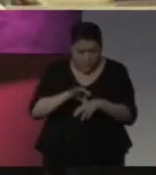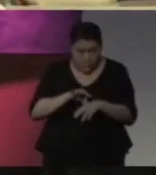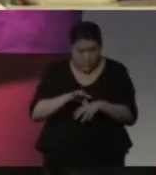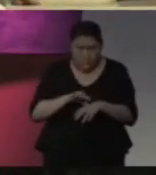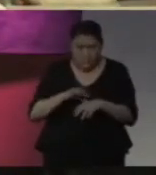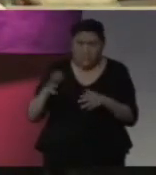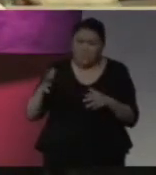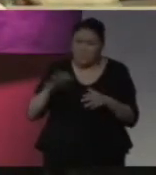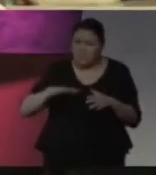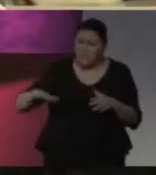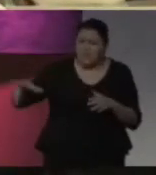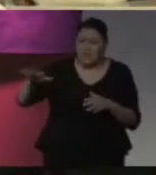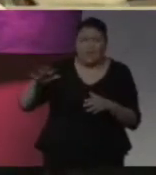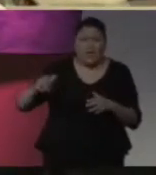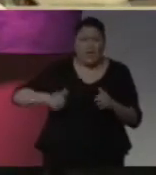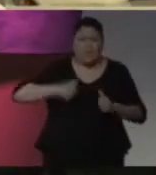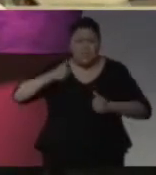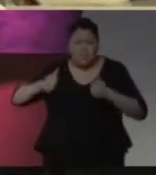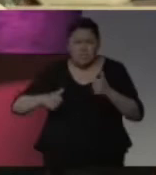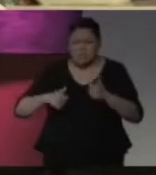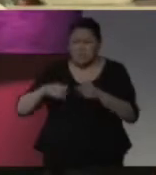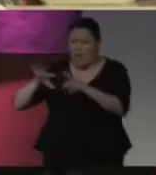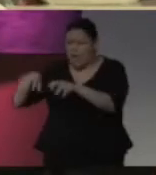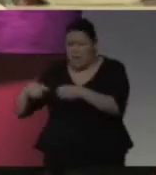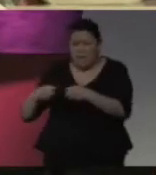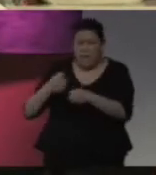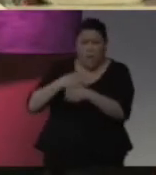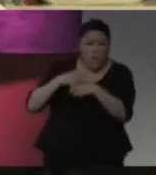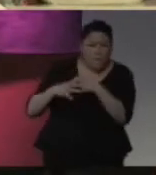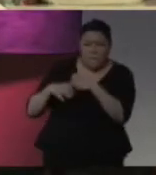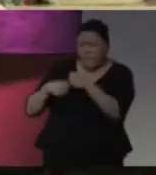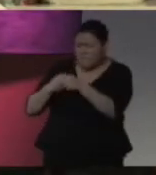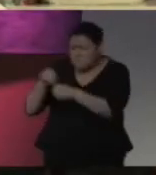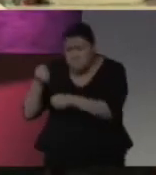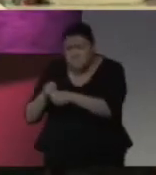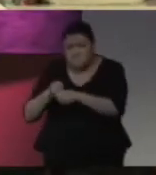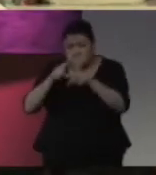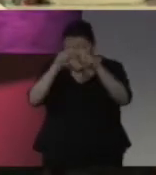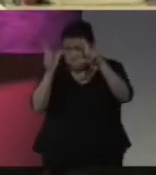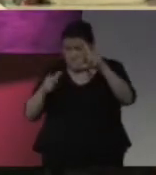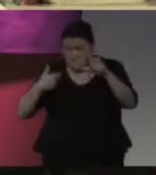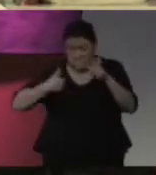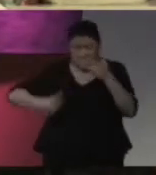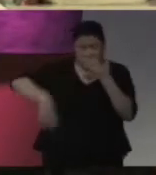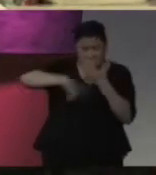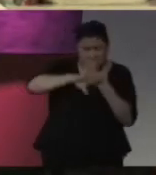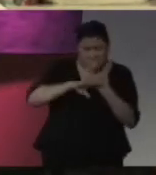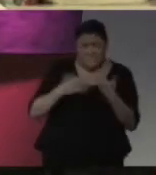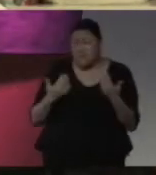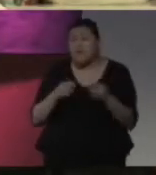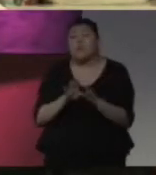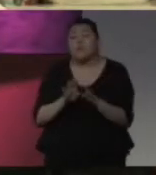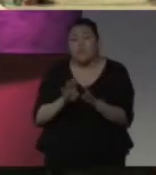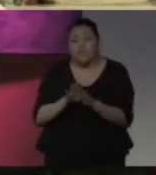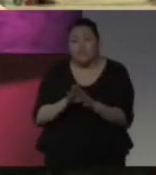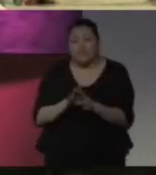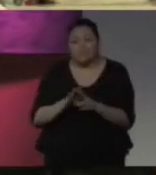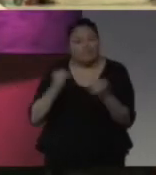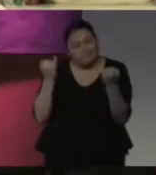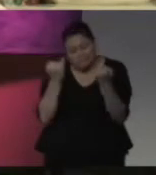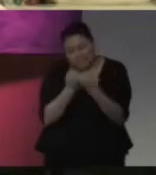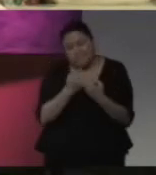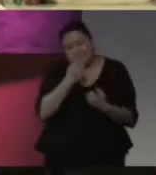por todos esos abusos y despojos de todo el territorio. Es eso mismo que yo lo reflejaría para